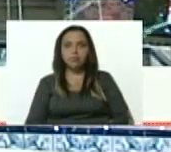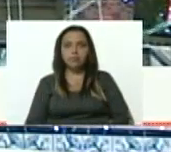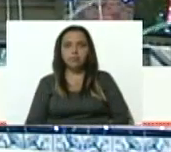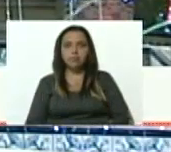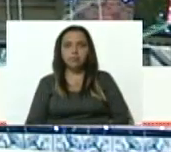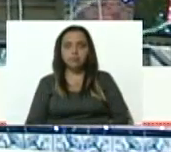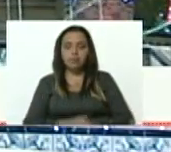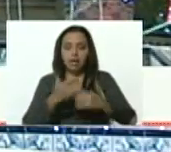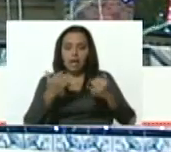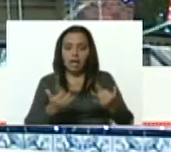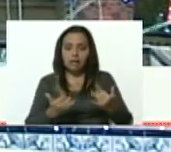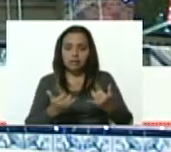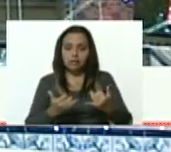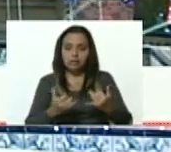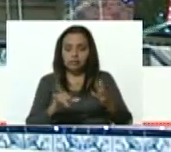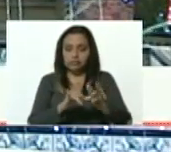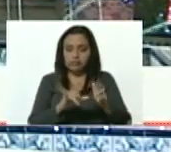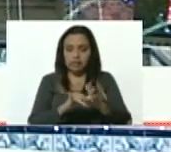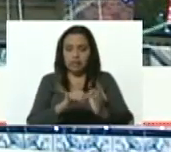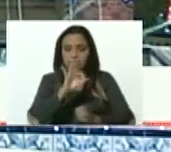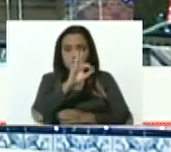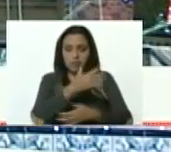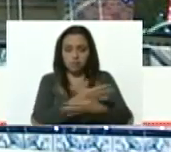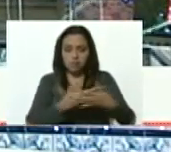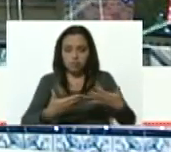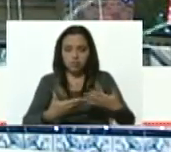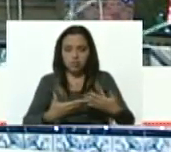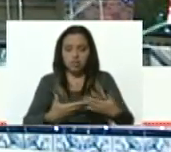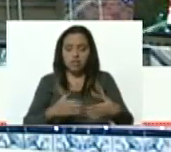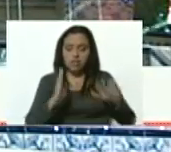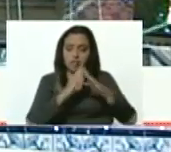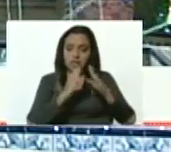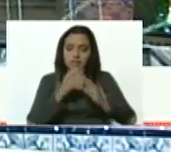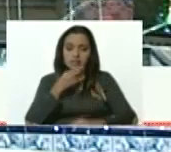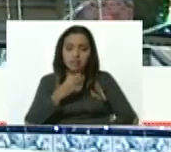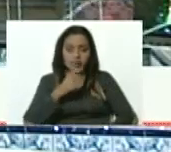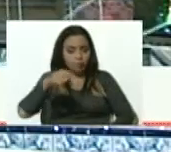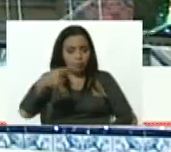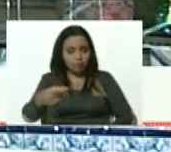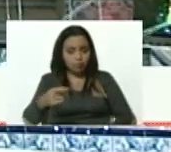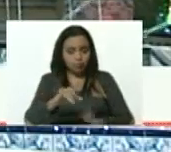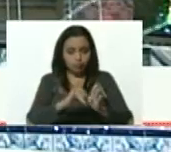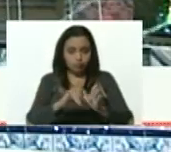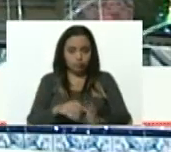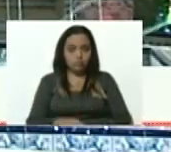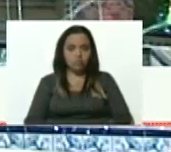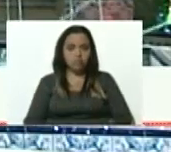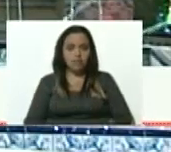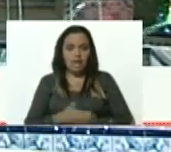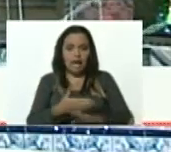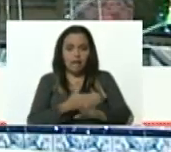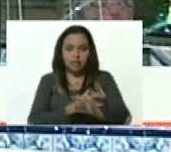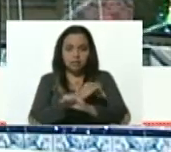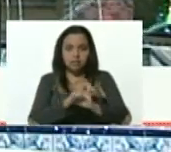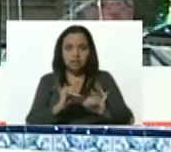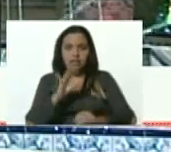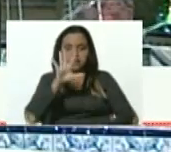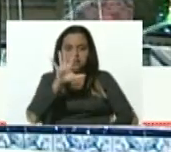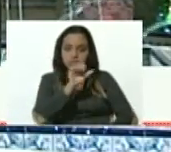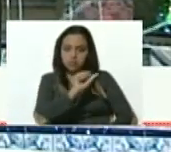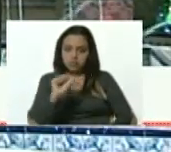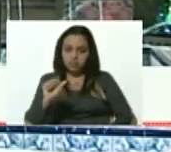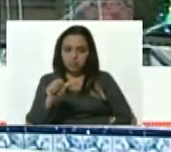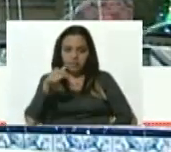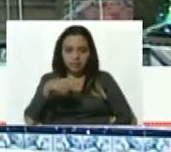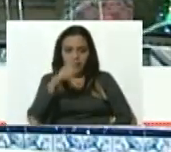Estamos llegando a 3 millones de viviendas ahora en diciembre, próximo. Antes de terminar, le quedan 5 semanas a